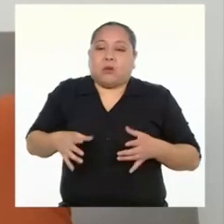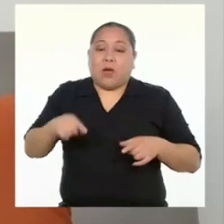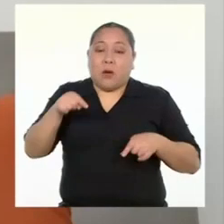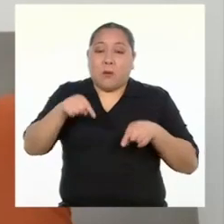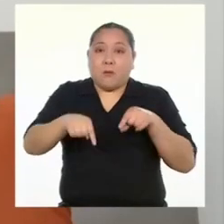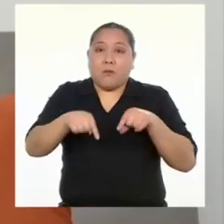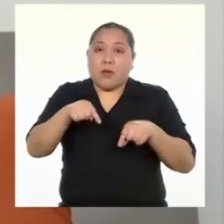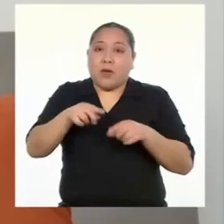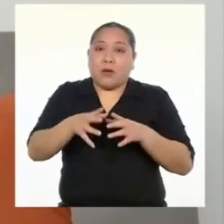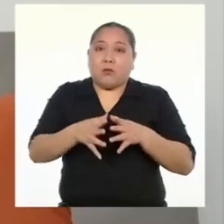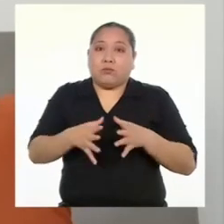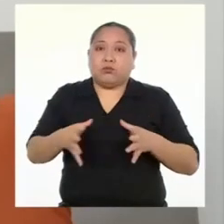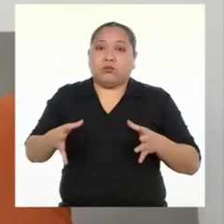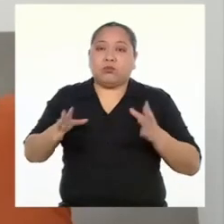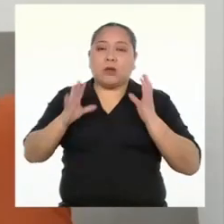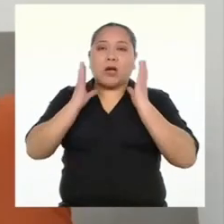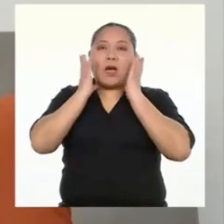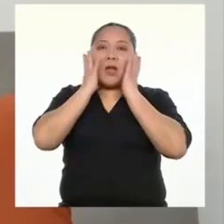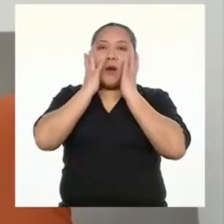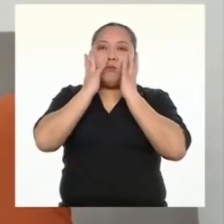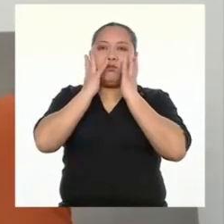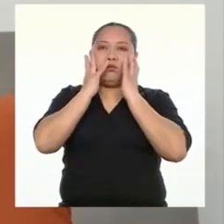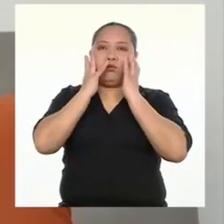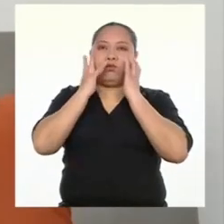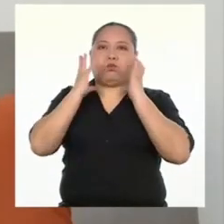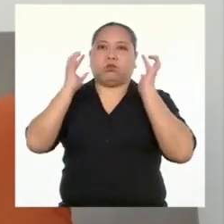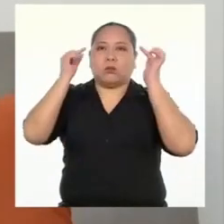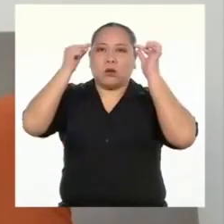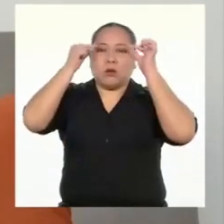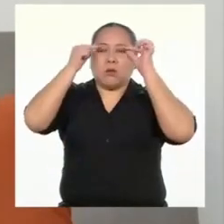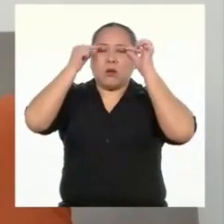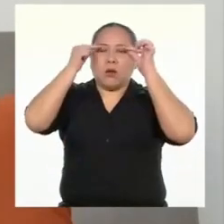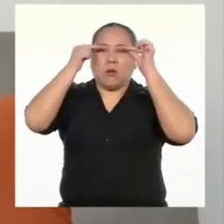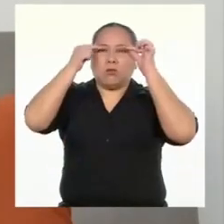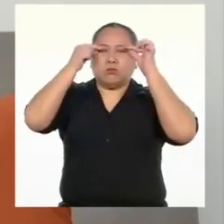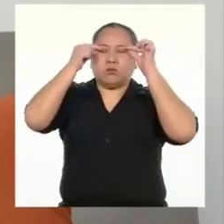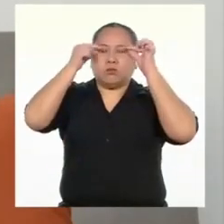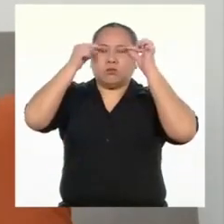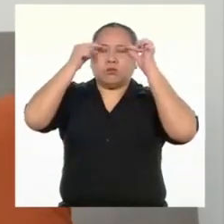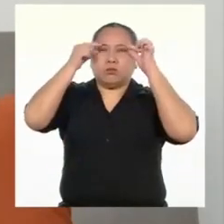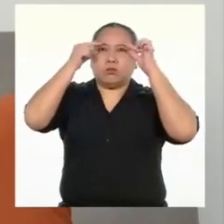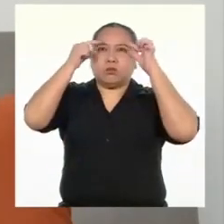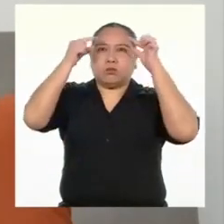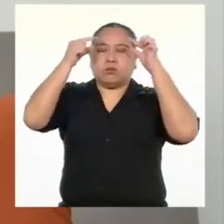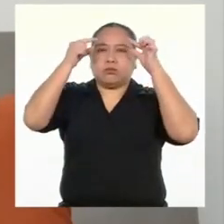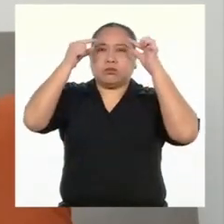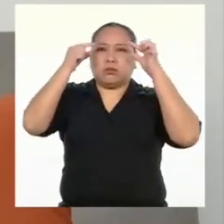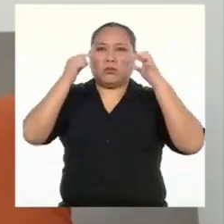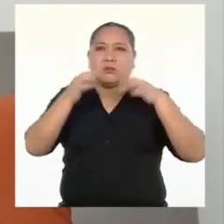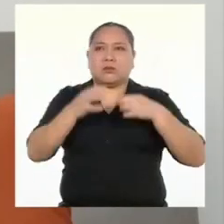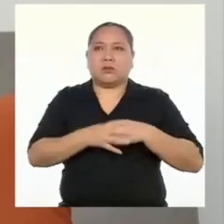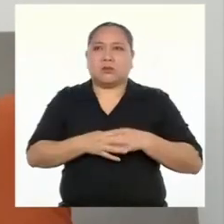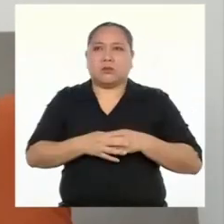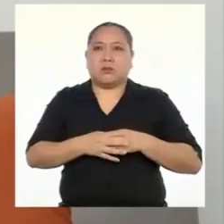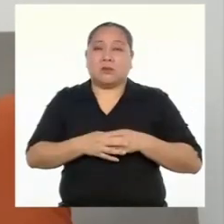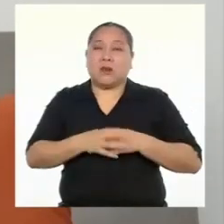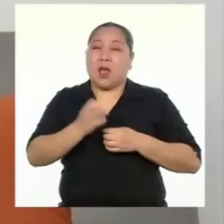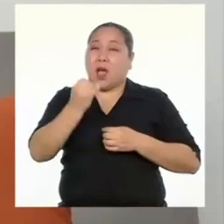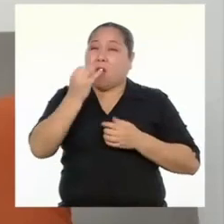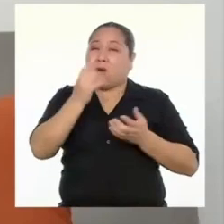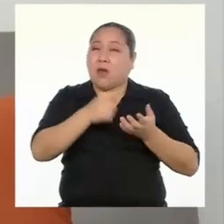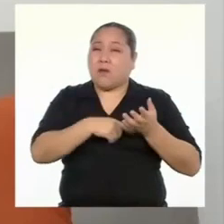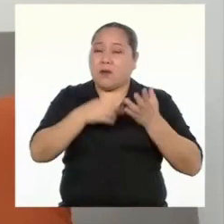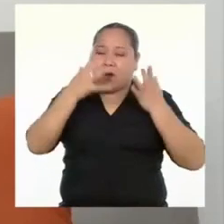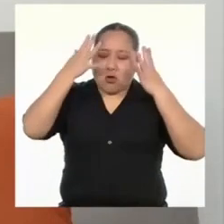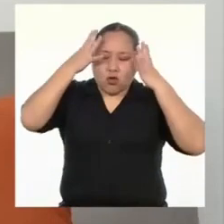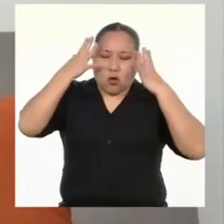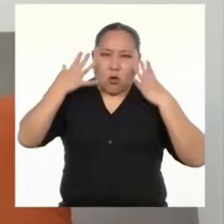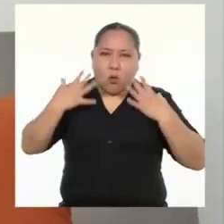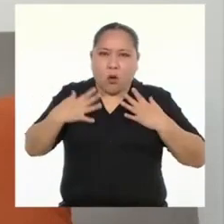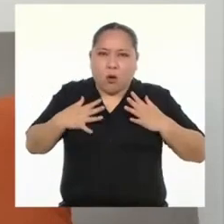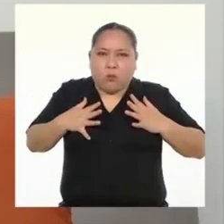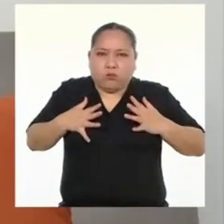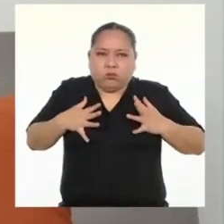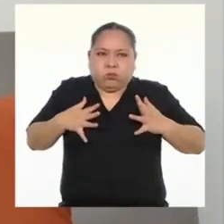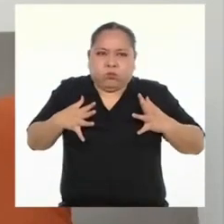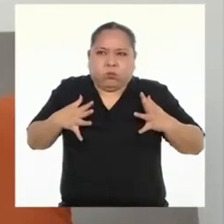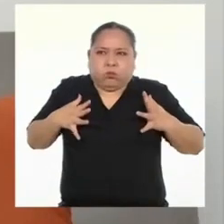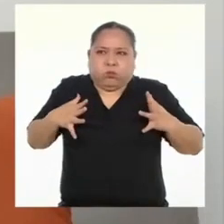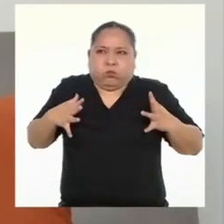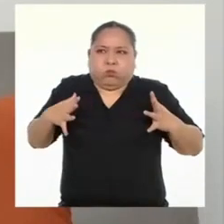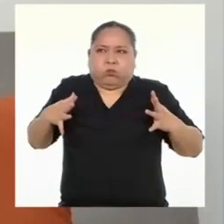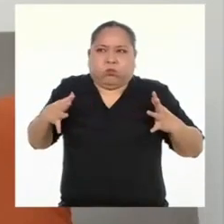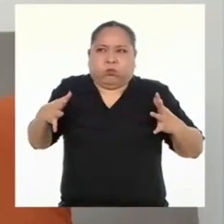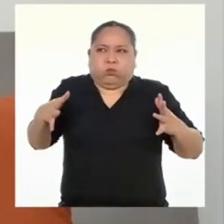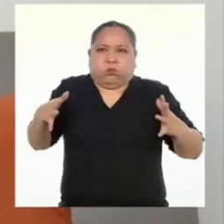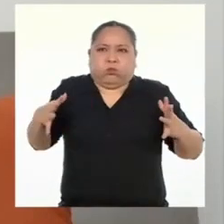pies, su cara, los párpados y en ocasiones todo el cuerpo, al no poder